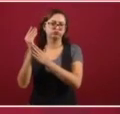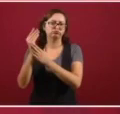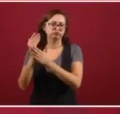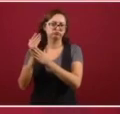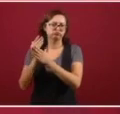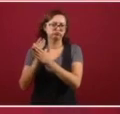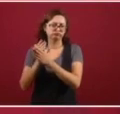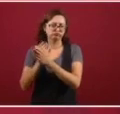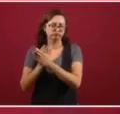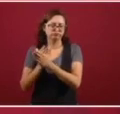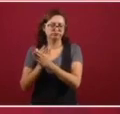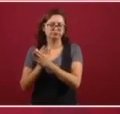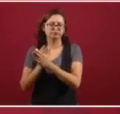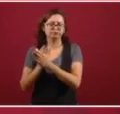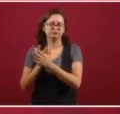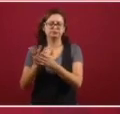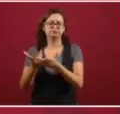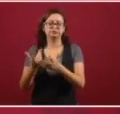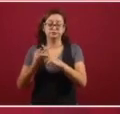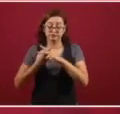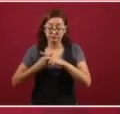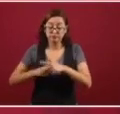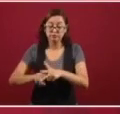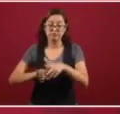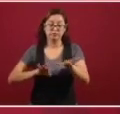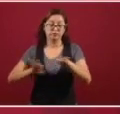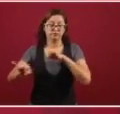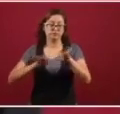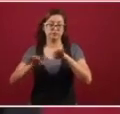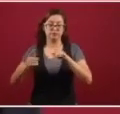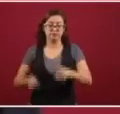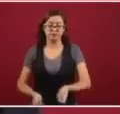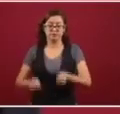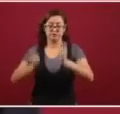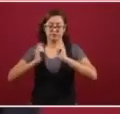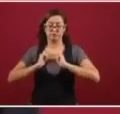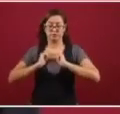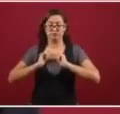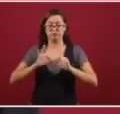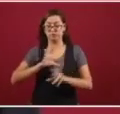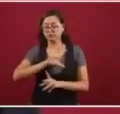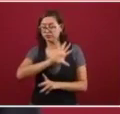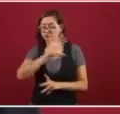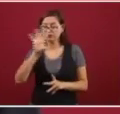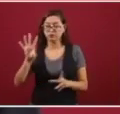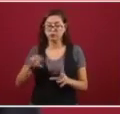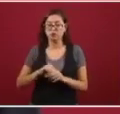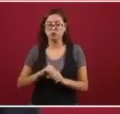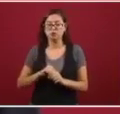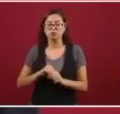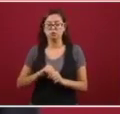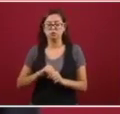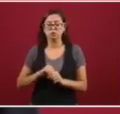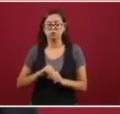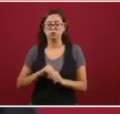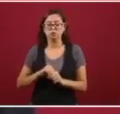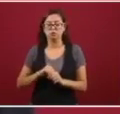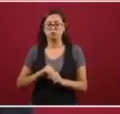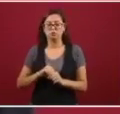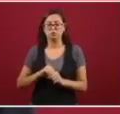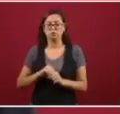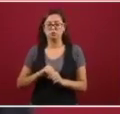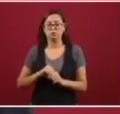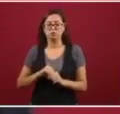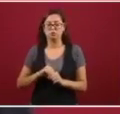que se nos dejó a cargo toda la parte central. Cuando